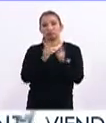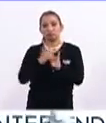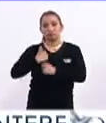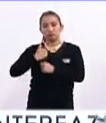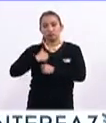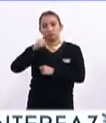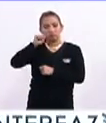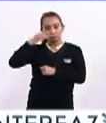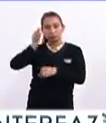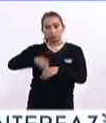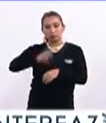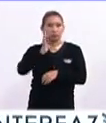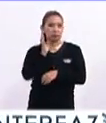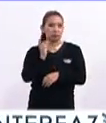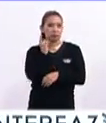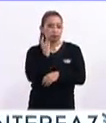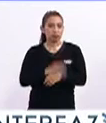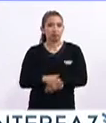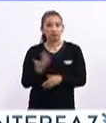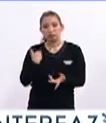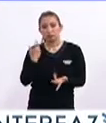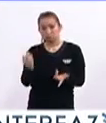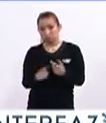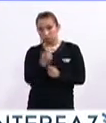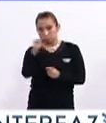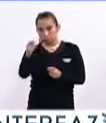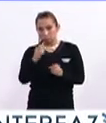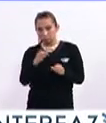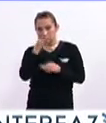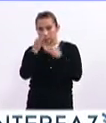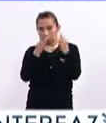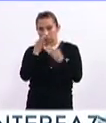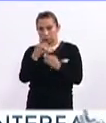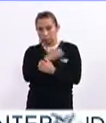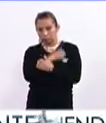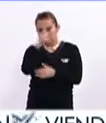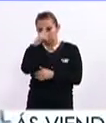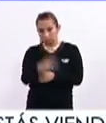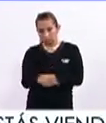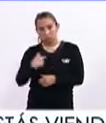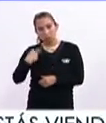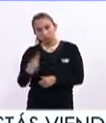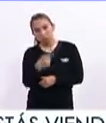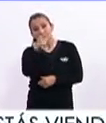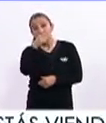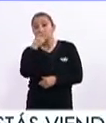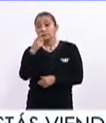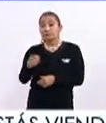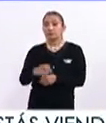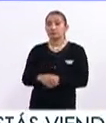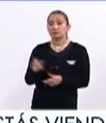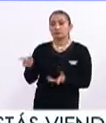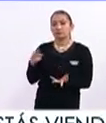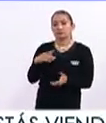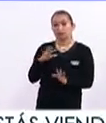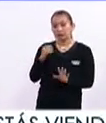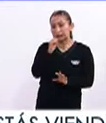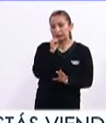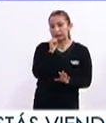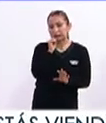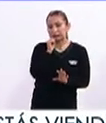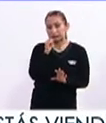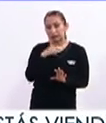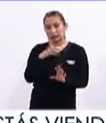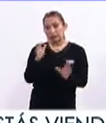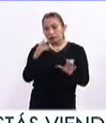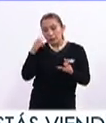ayer fue aprobado por la Cámara de Diputados. A pregunta expresa de la Agencia Informativa de Educación de México, señaló que aún están